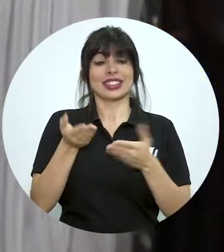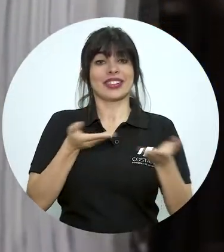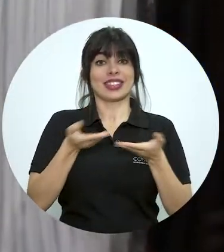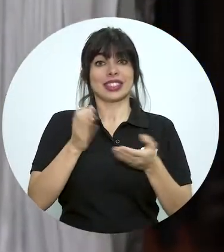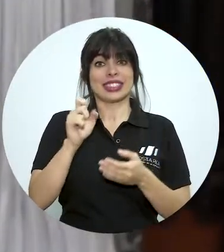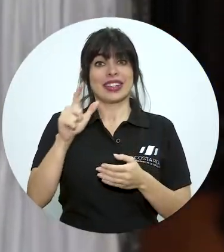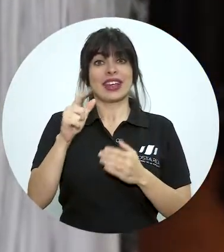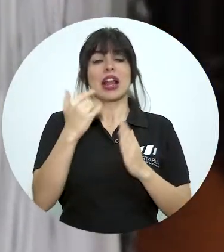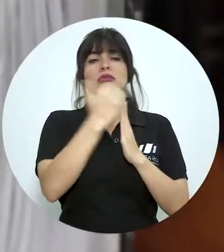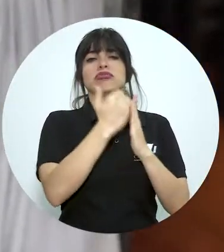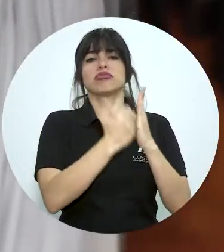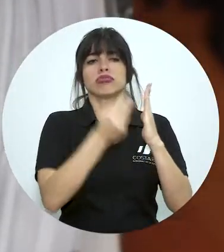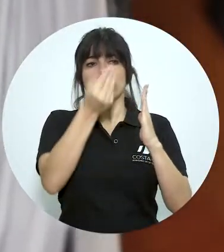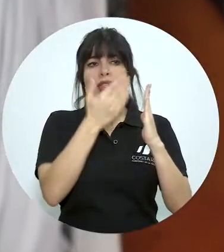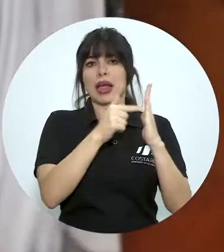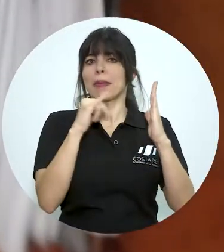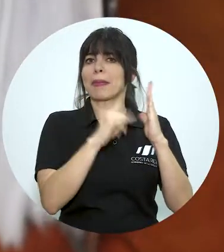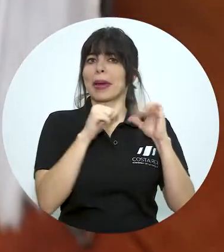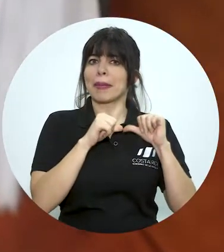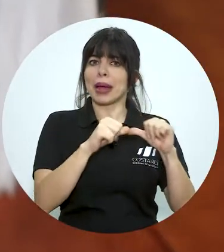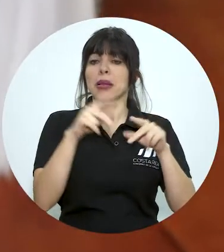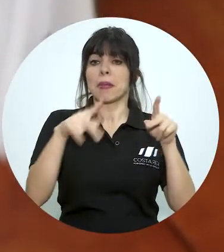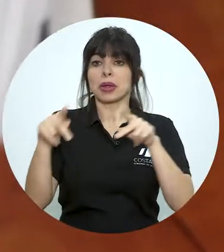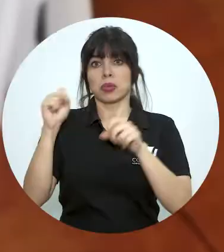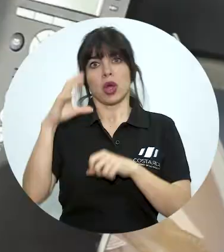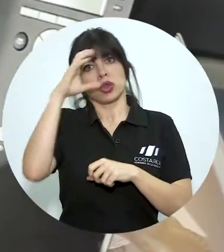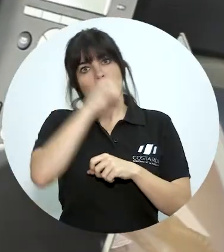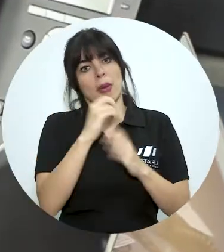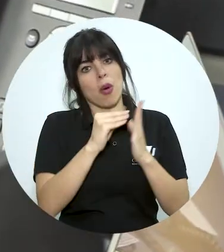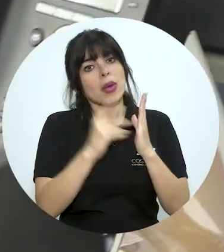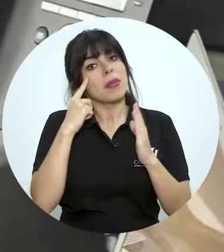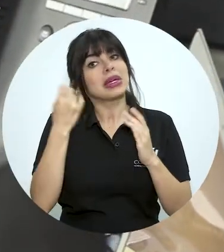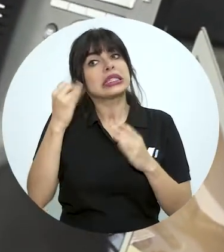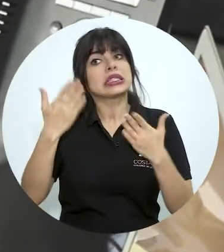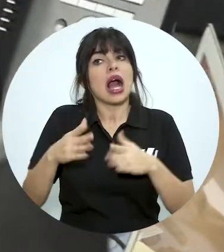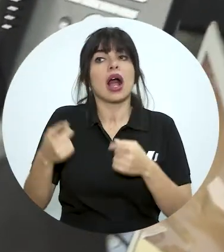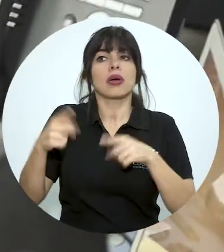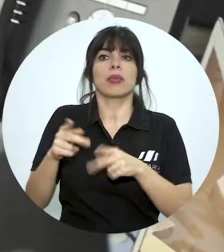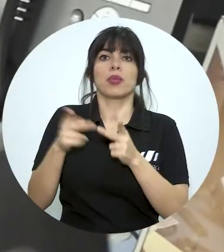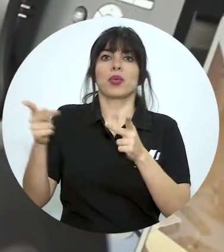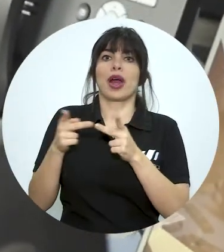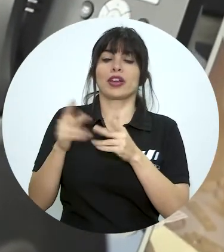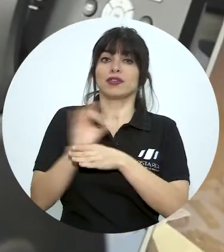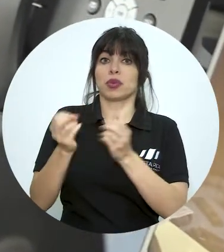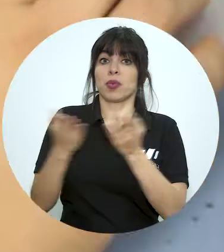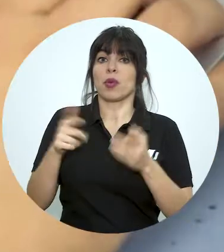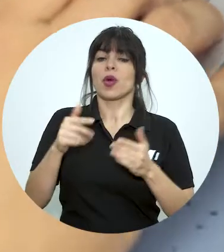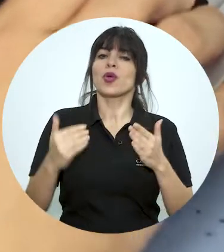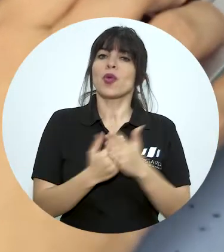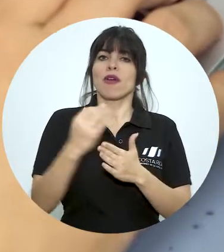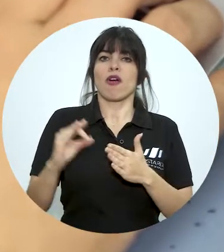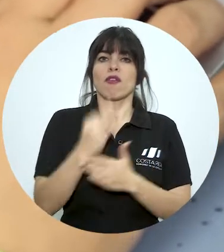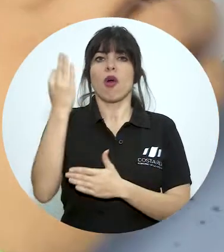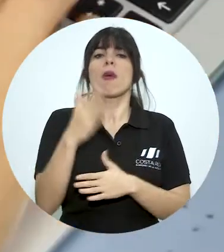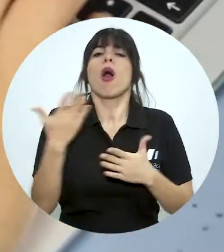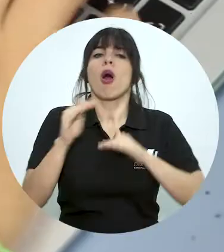contar con una base de datos permanente de personas a tomar en cuenta para puestos en la función pública. Se trata de una nueva forma de